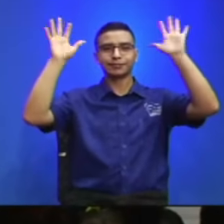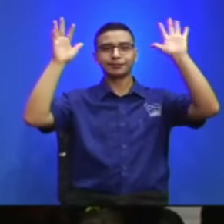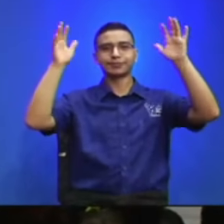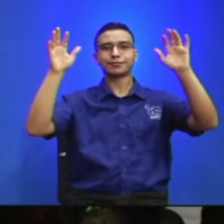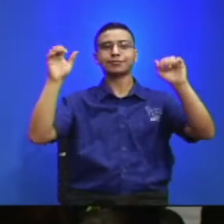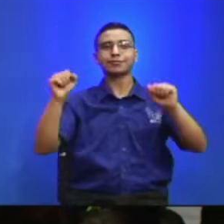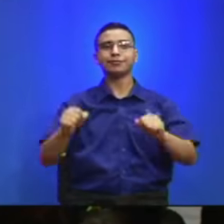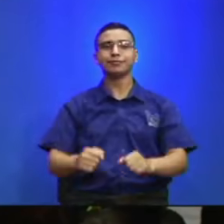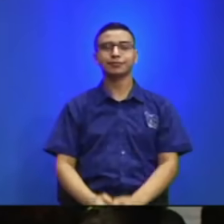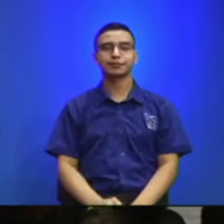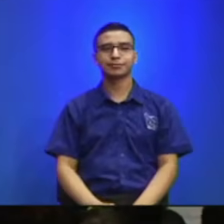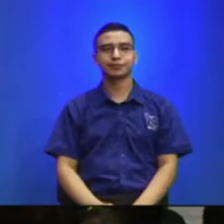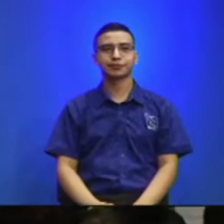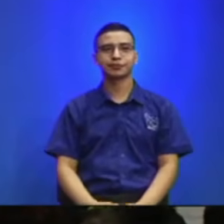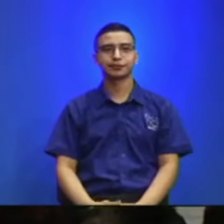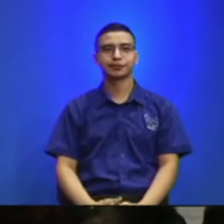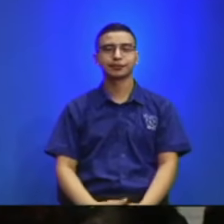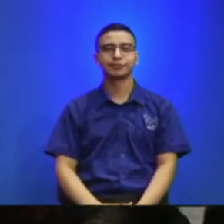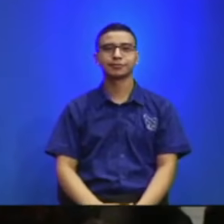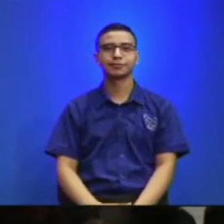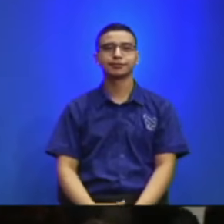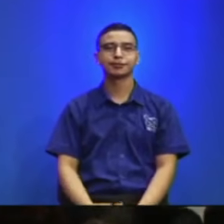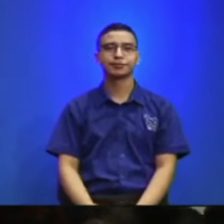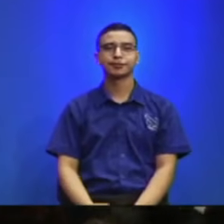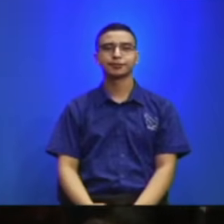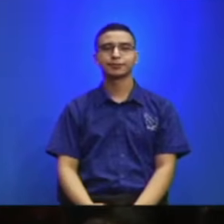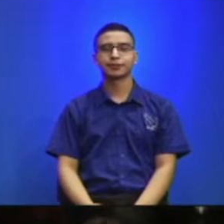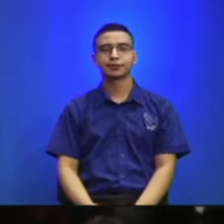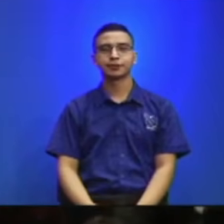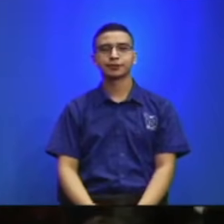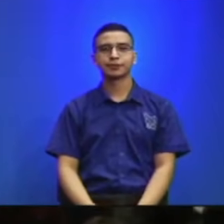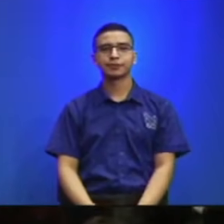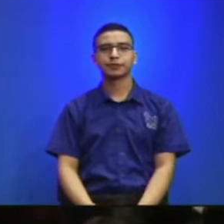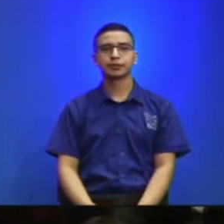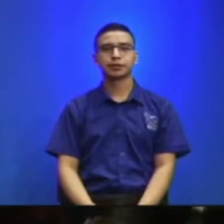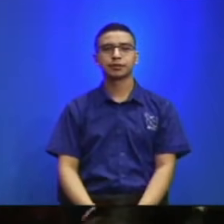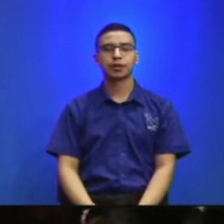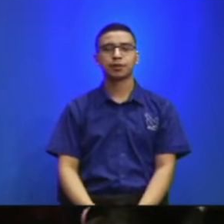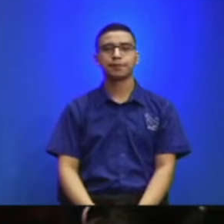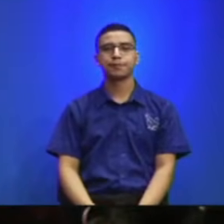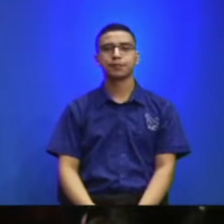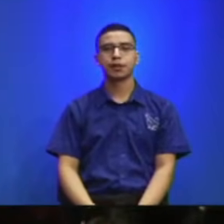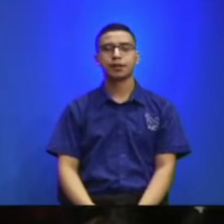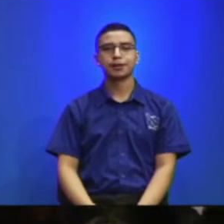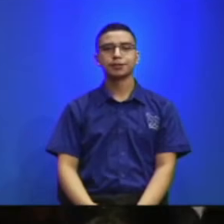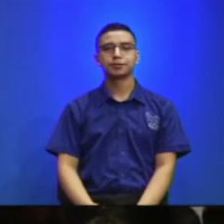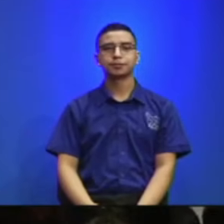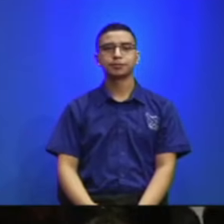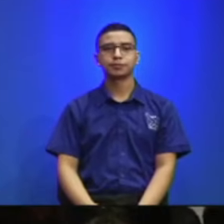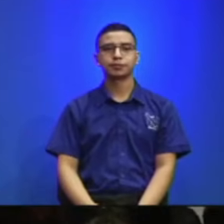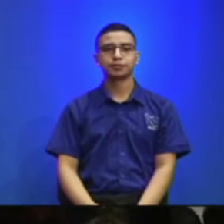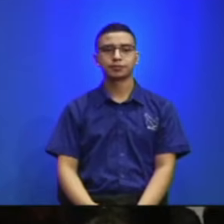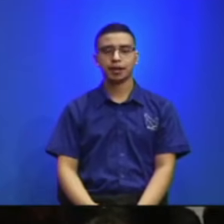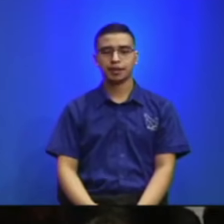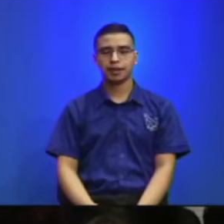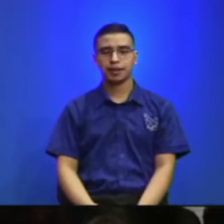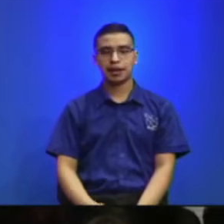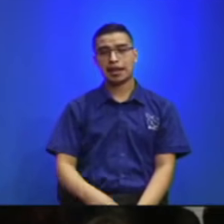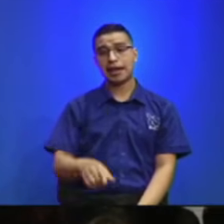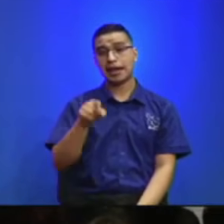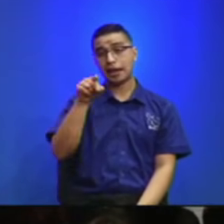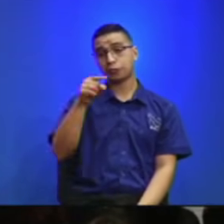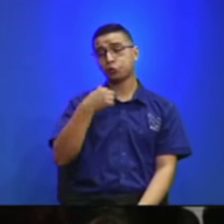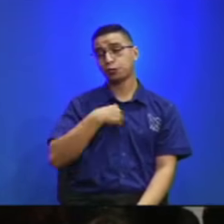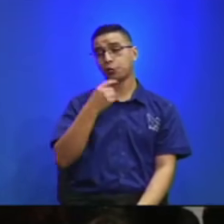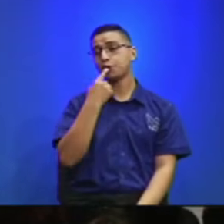y eso era un peligro porque todos no querían guardar el